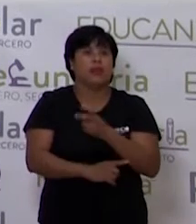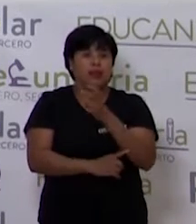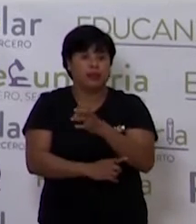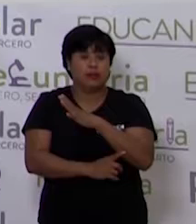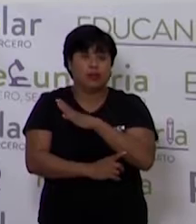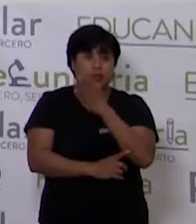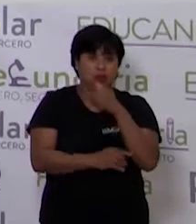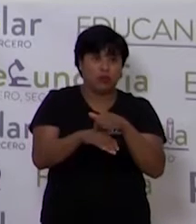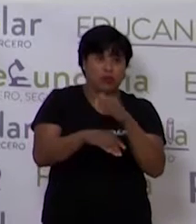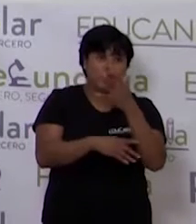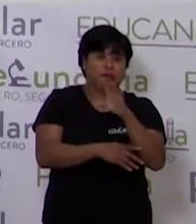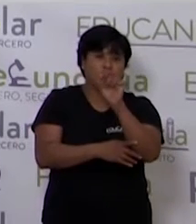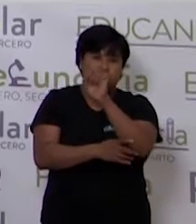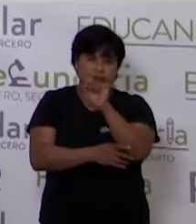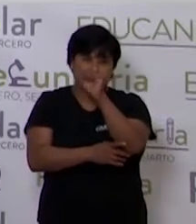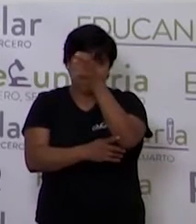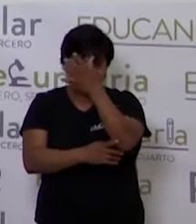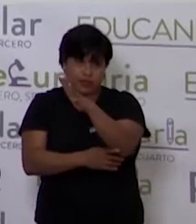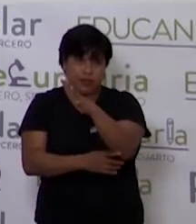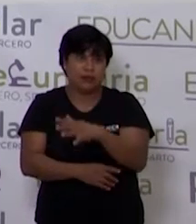10 va aquí.